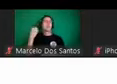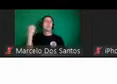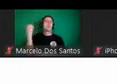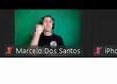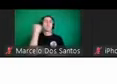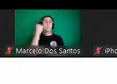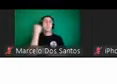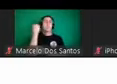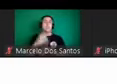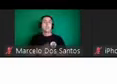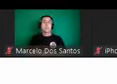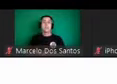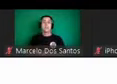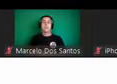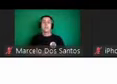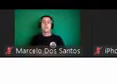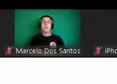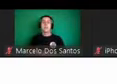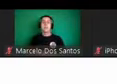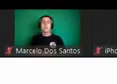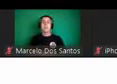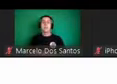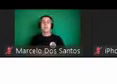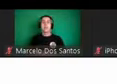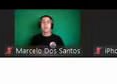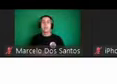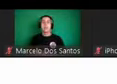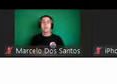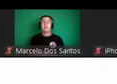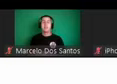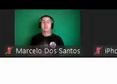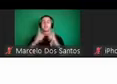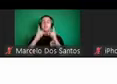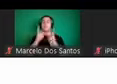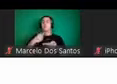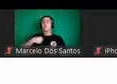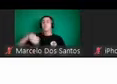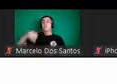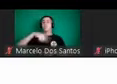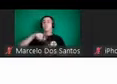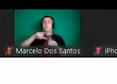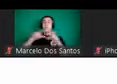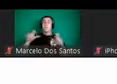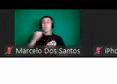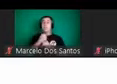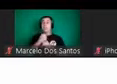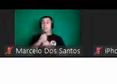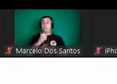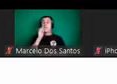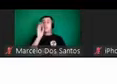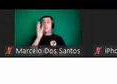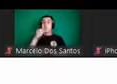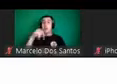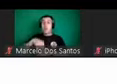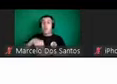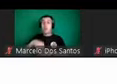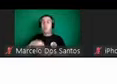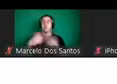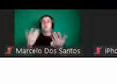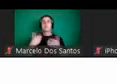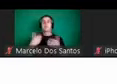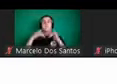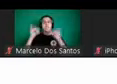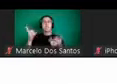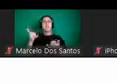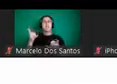También a fin de orientar nuestro trabajo y para el desarrollo de este evento, hemos compartido un